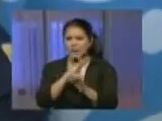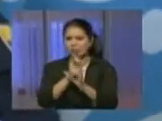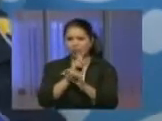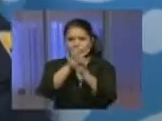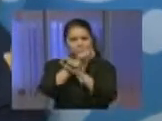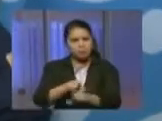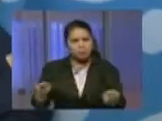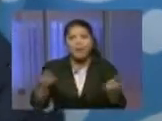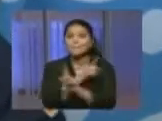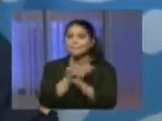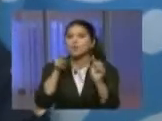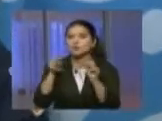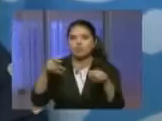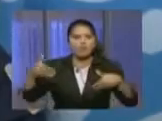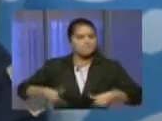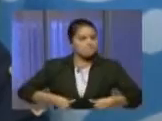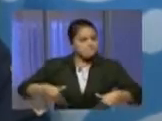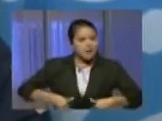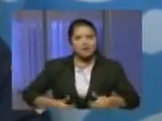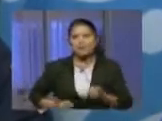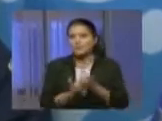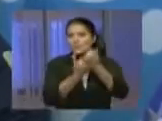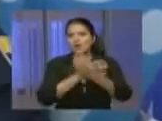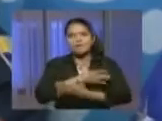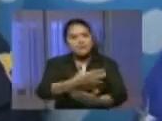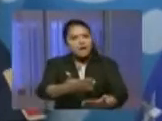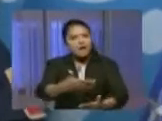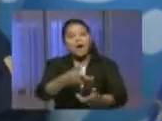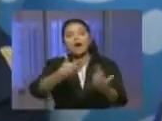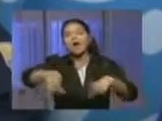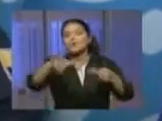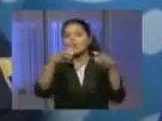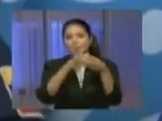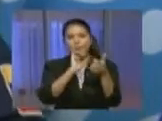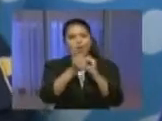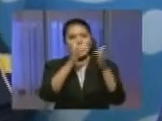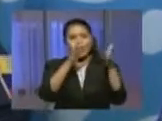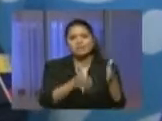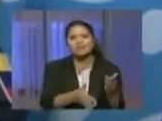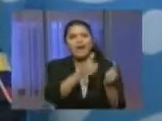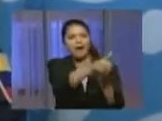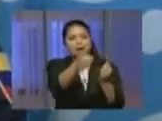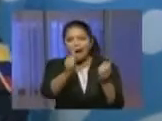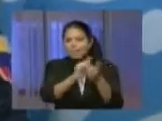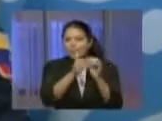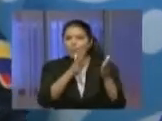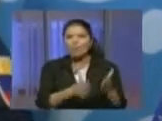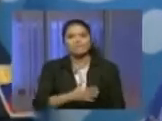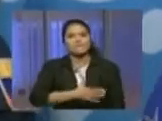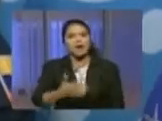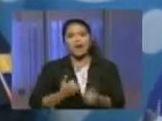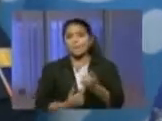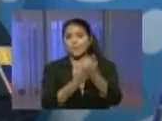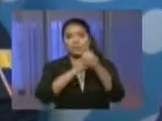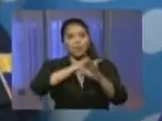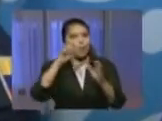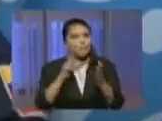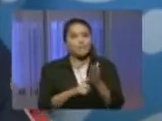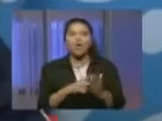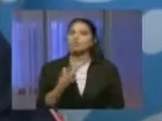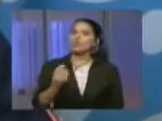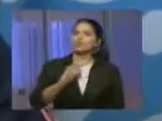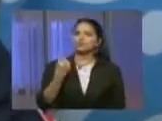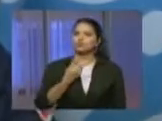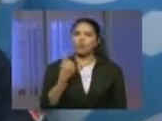no es escatimado esfuerzo en darle un apoyo absoluto a la generación de oro a cada atleta para que cuente con el apoyo integral no solamente